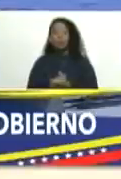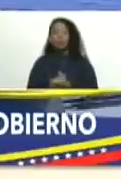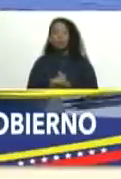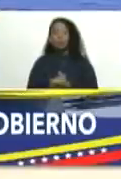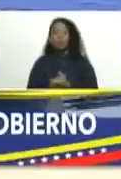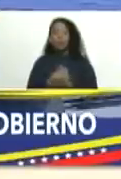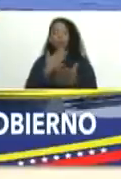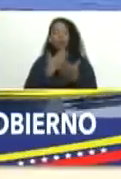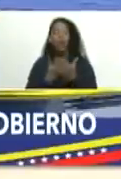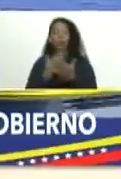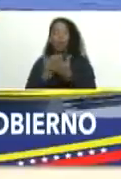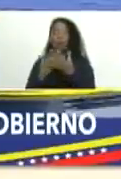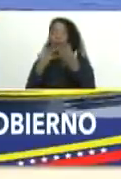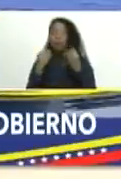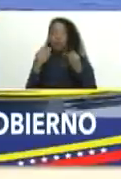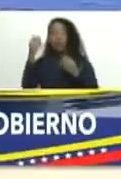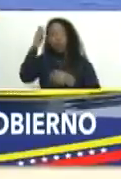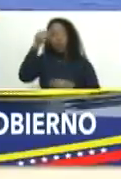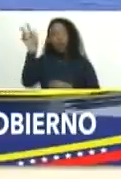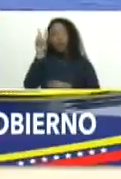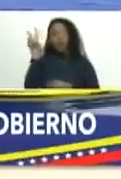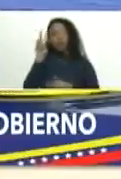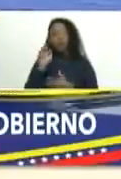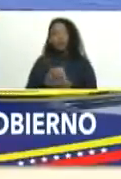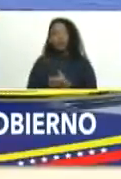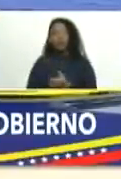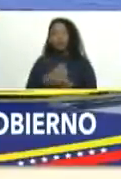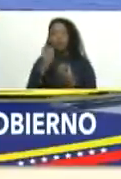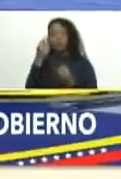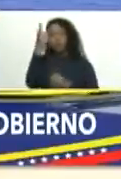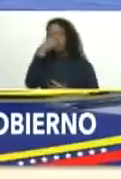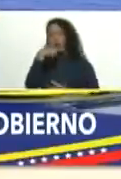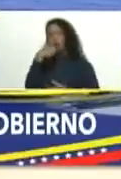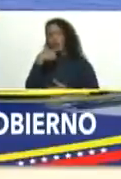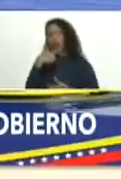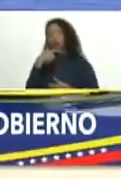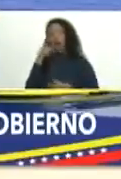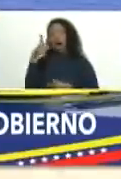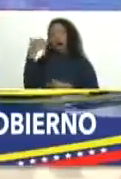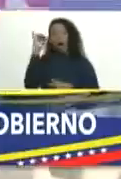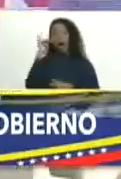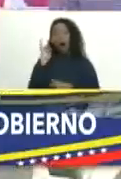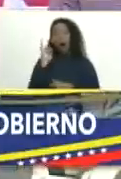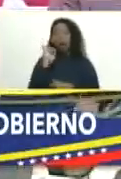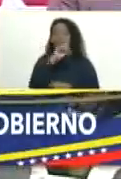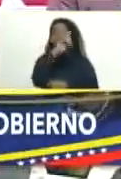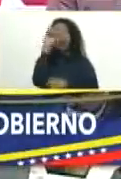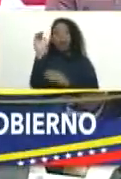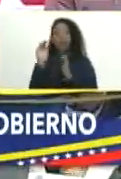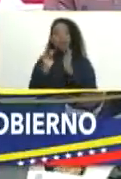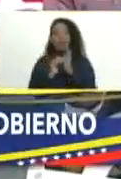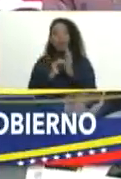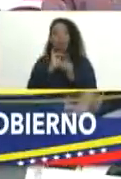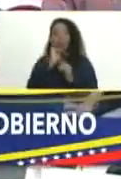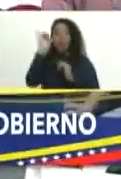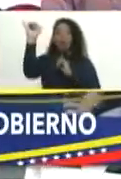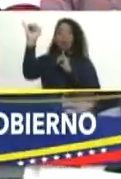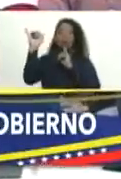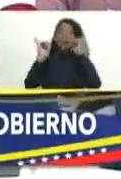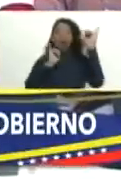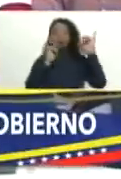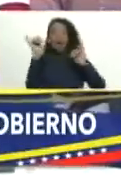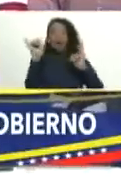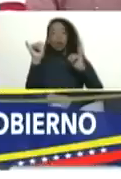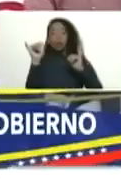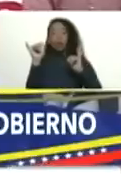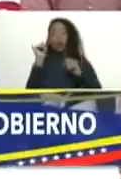clamor serio del pueblo de Venezuela. Ahí ha habido más de 100.000 denuncias. Si no